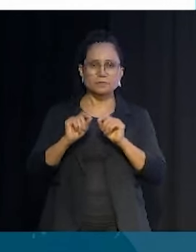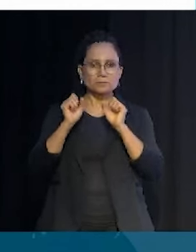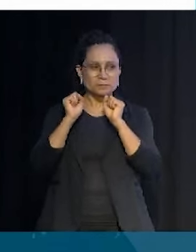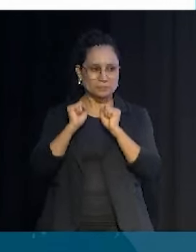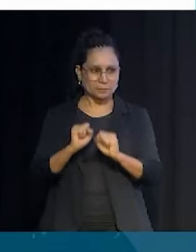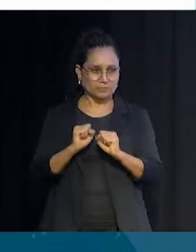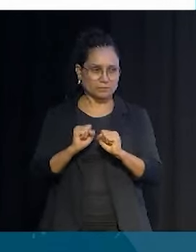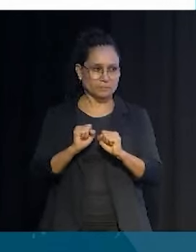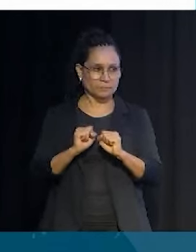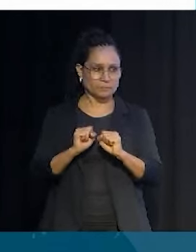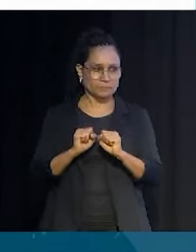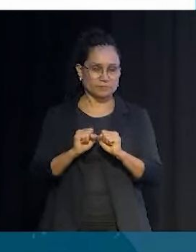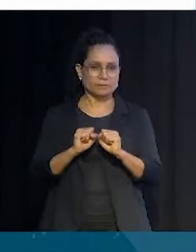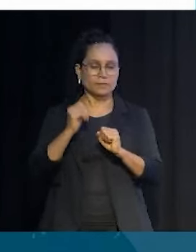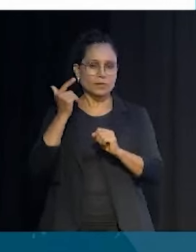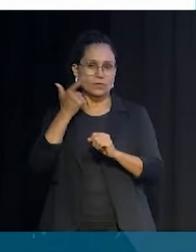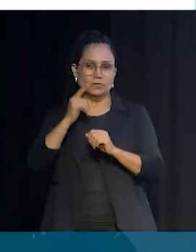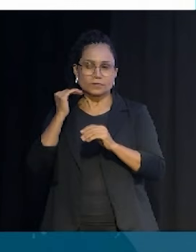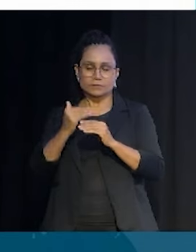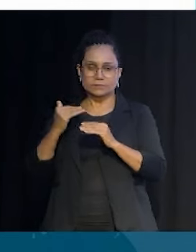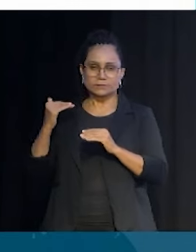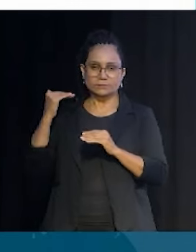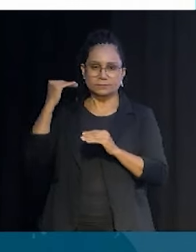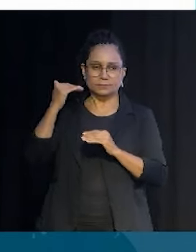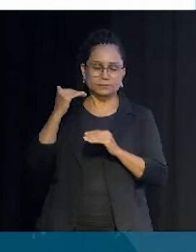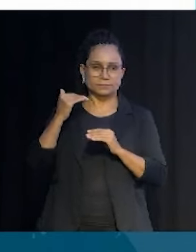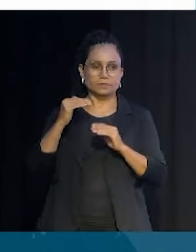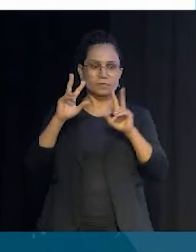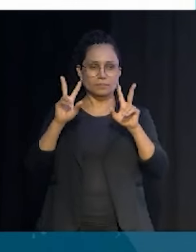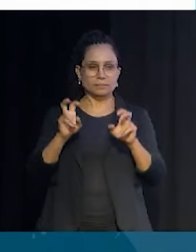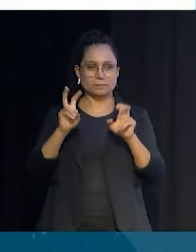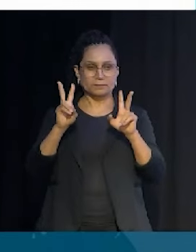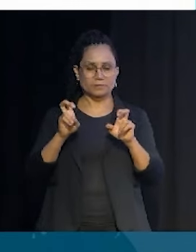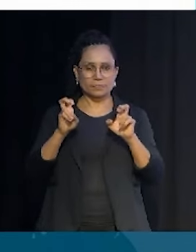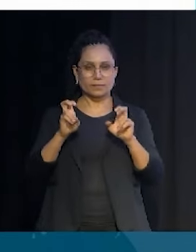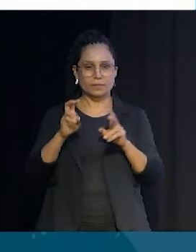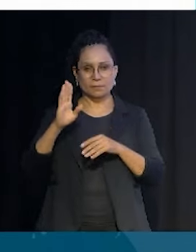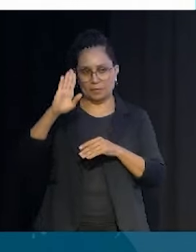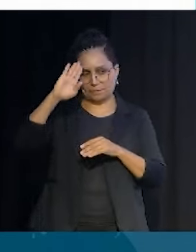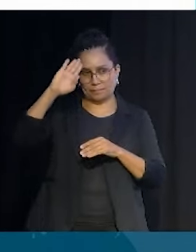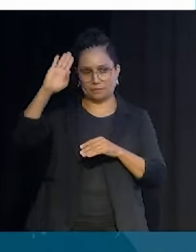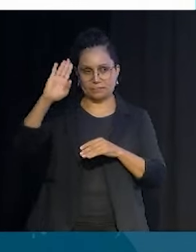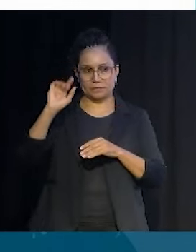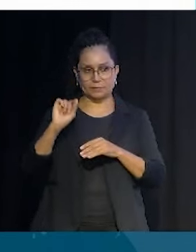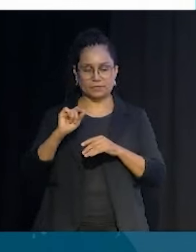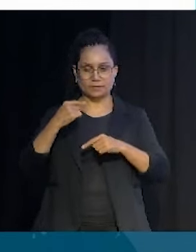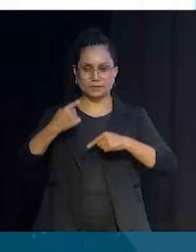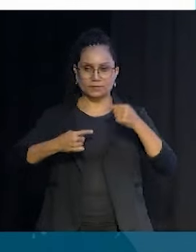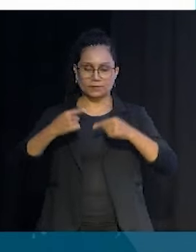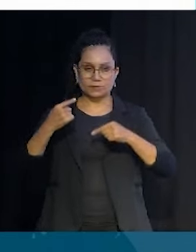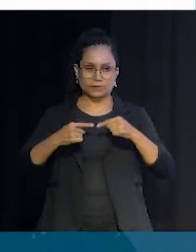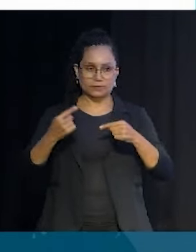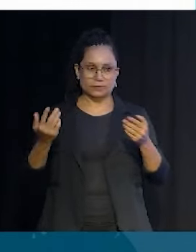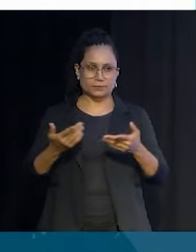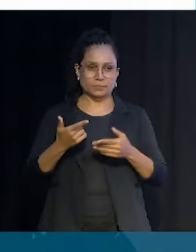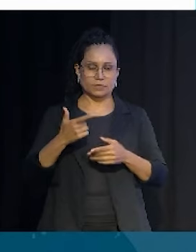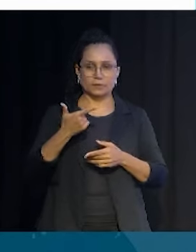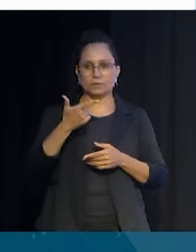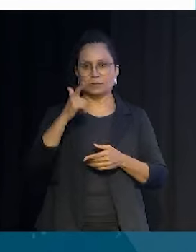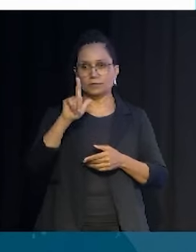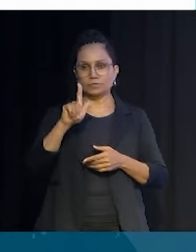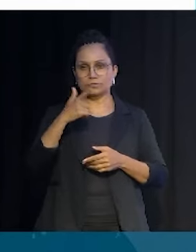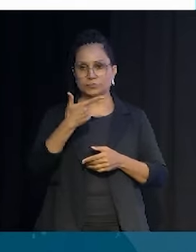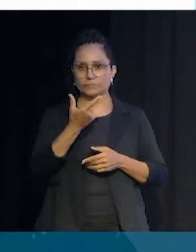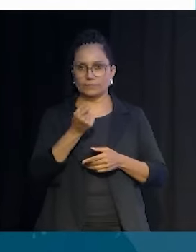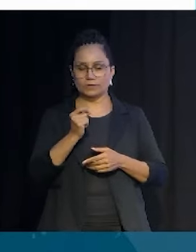grande. Y podemos hacerlo esto crecer más. El tema central aquí y lo que se aparece y lo que vamos a discutir en el